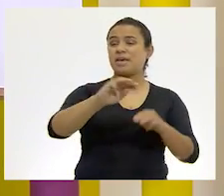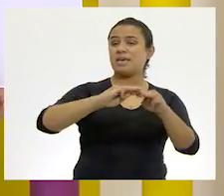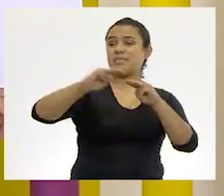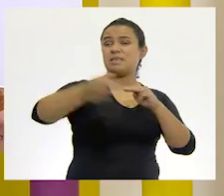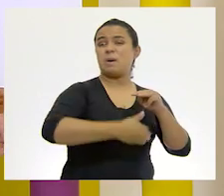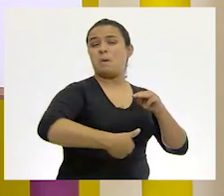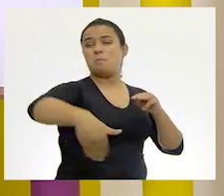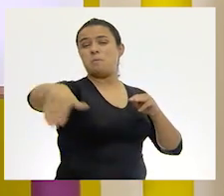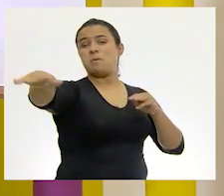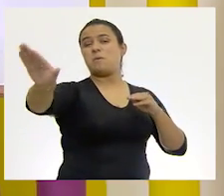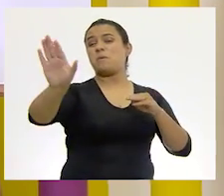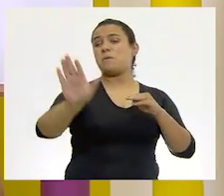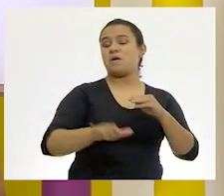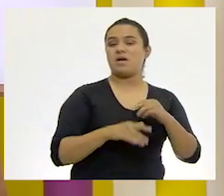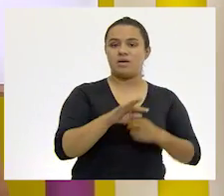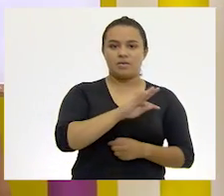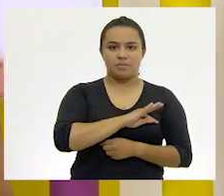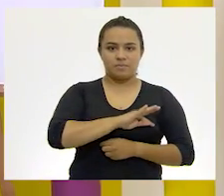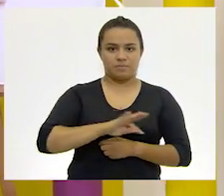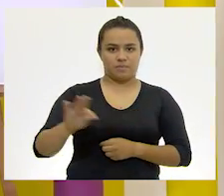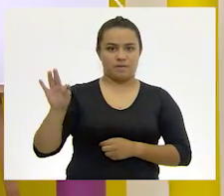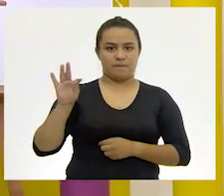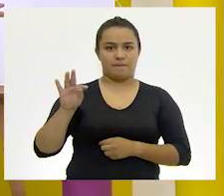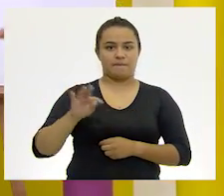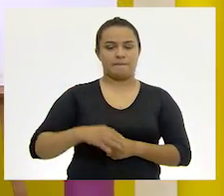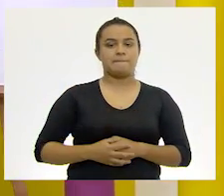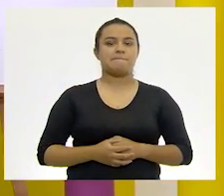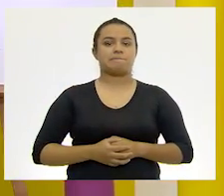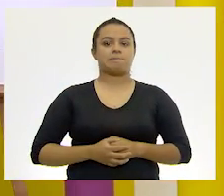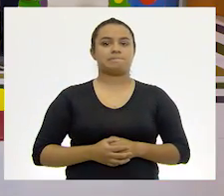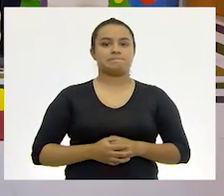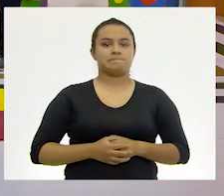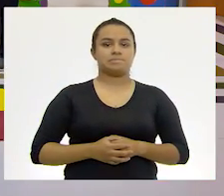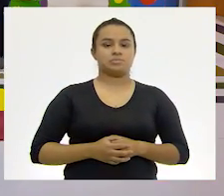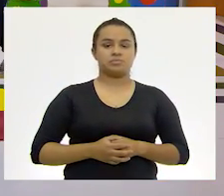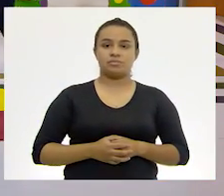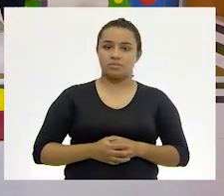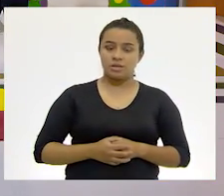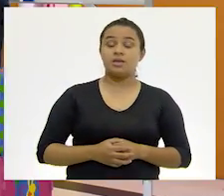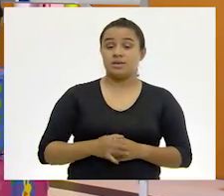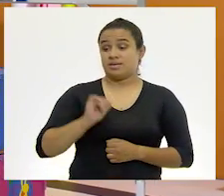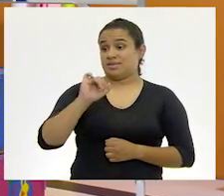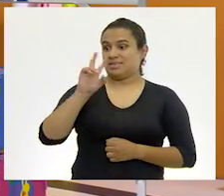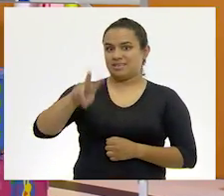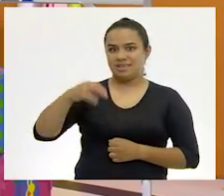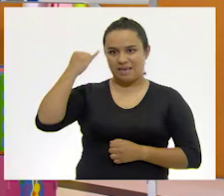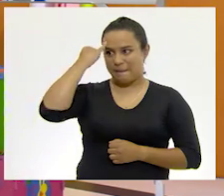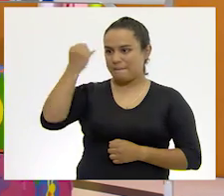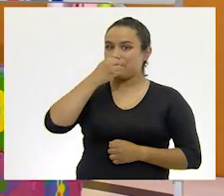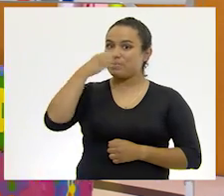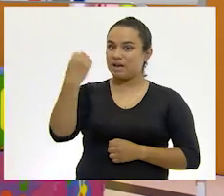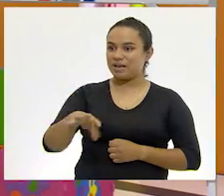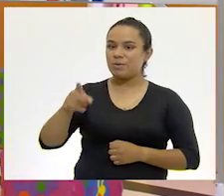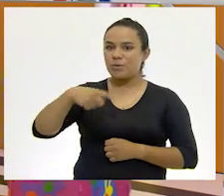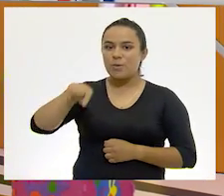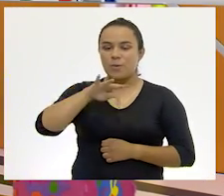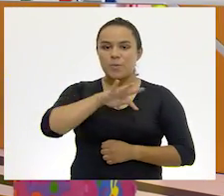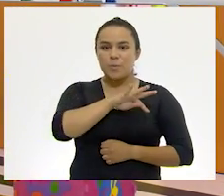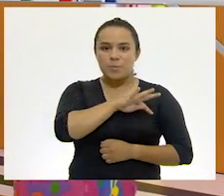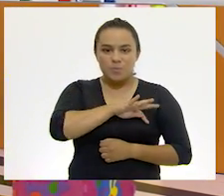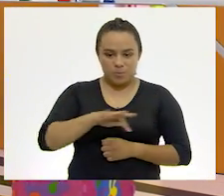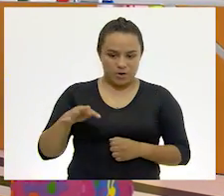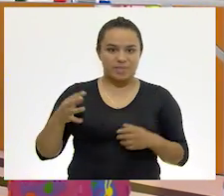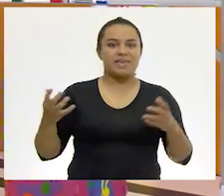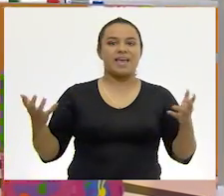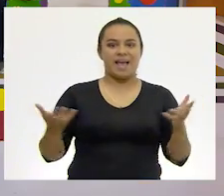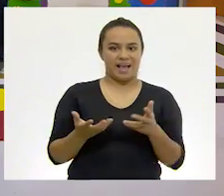trazos daban hasta allá y hasta allá y llegaban a la luna. Eso sería padrísimo que pudiéramos,